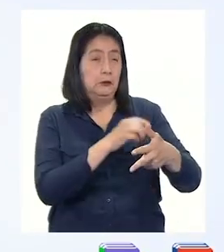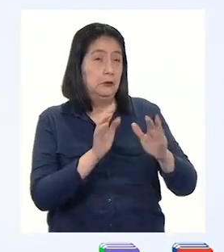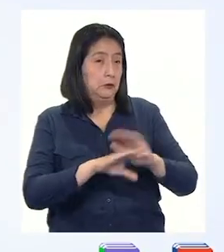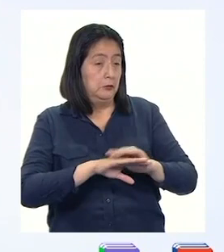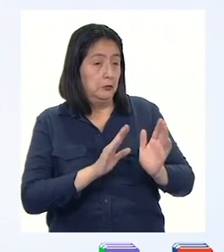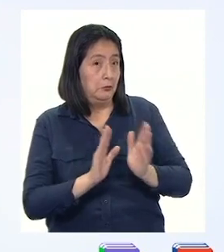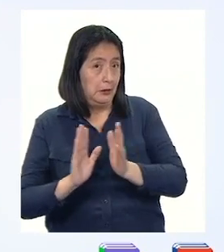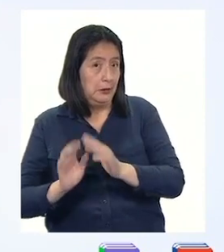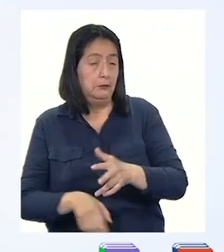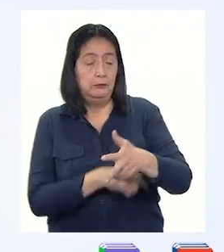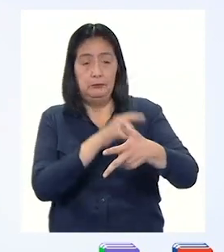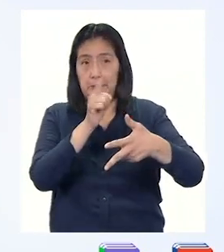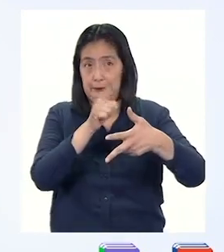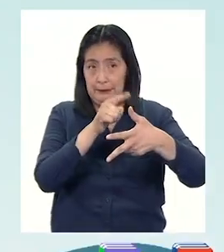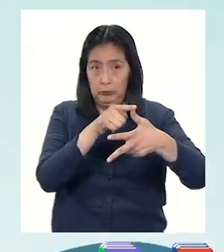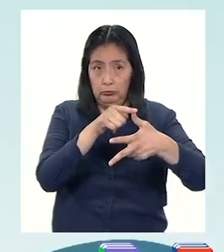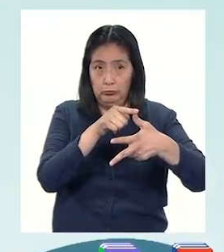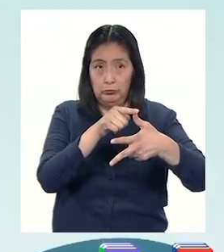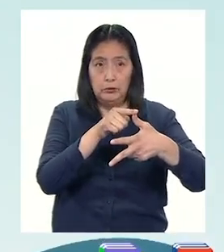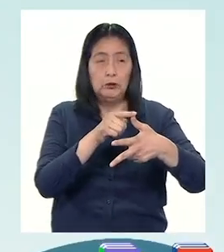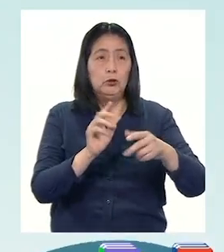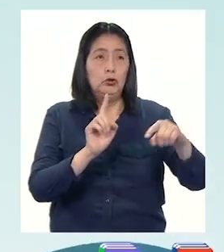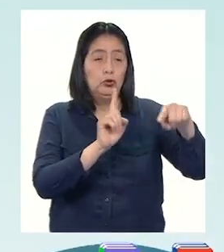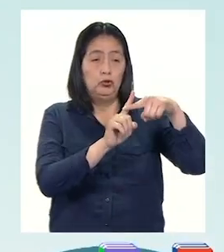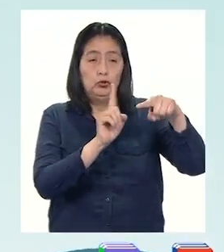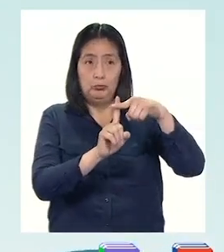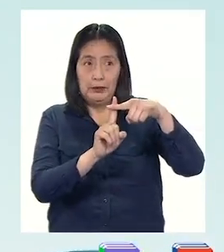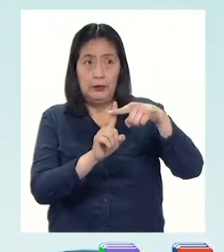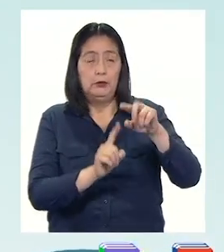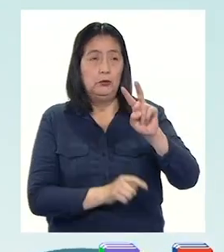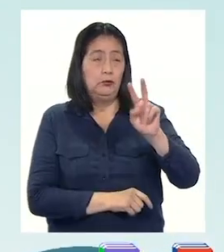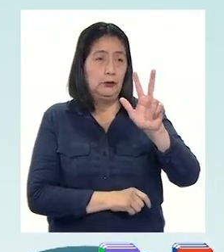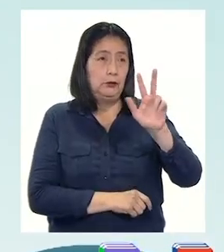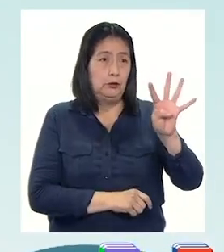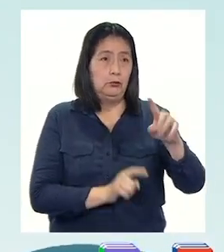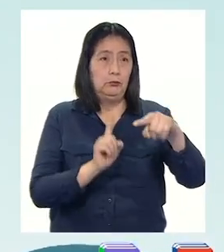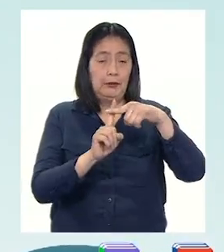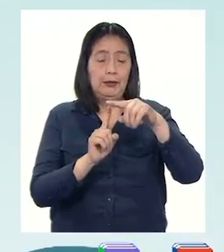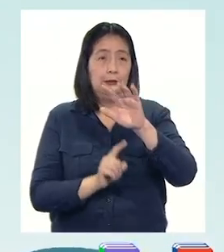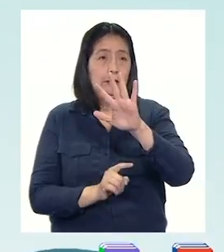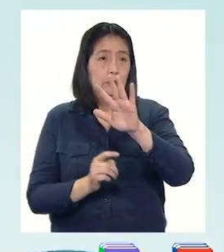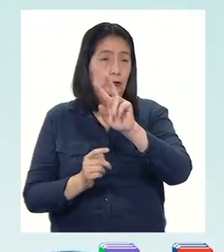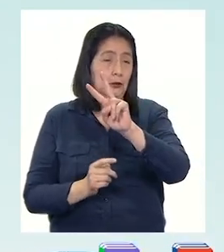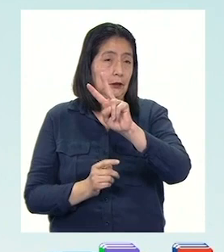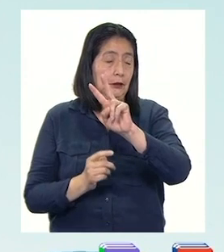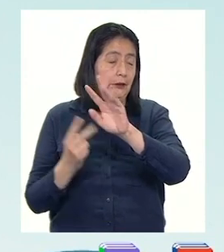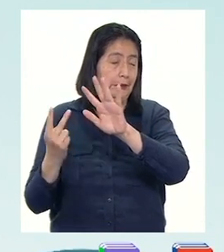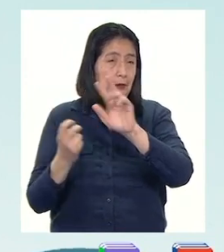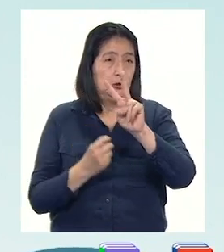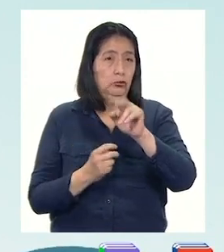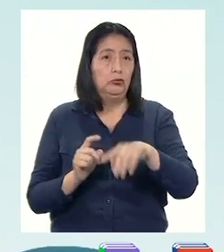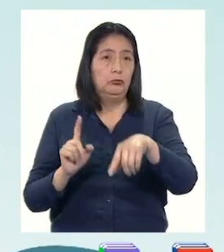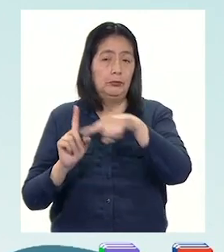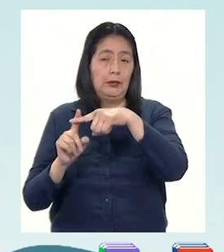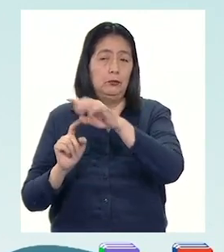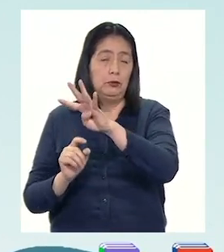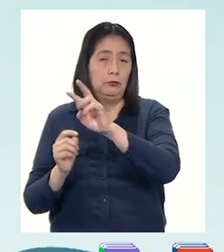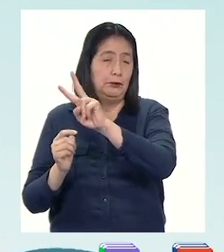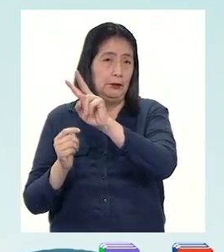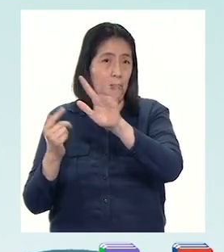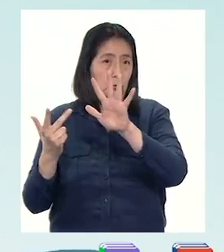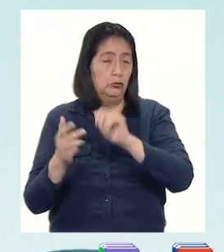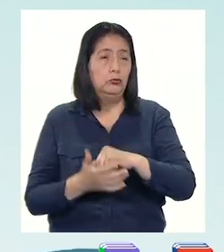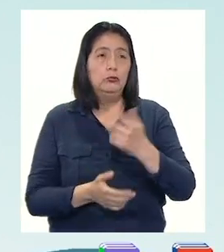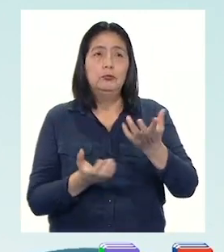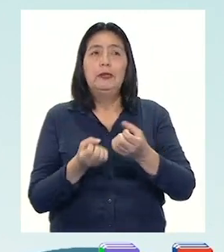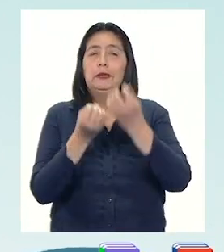plan. Paso 1. Sumar 234 más 572 más 428